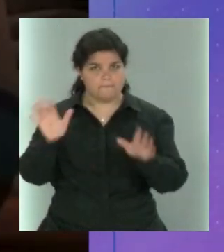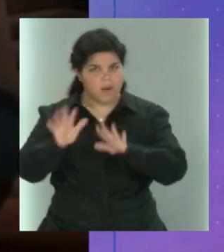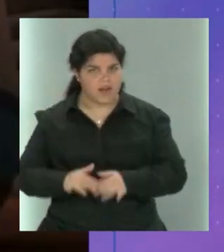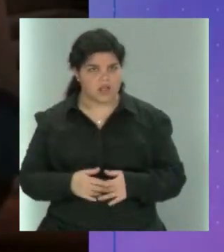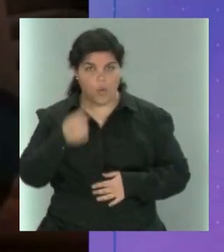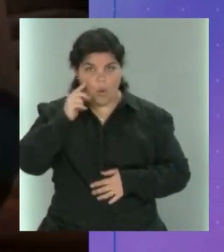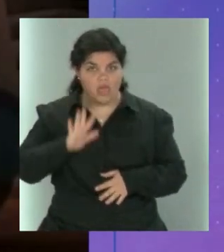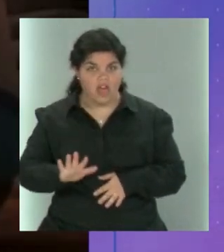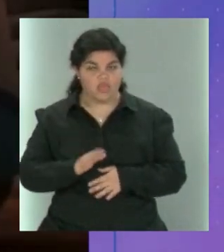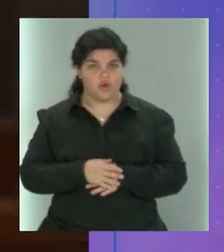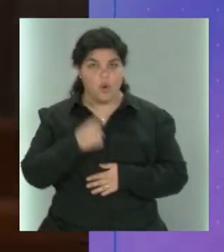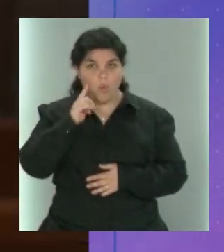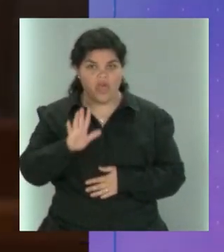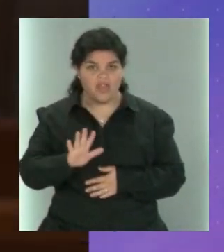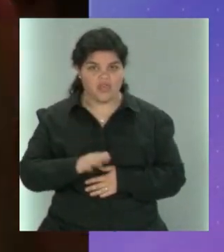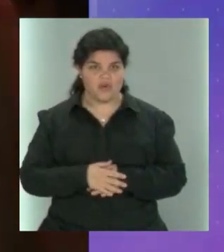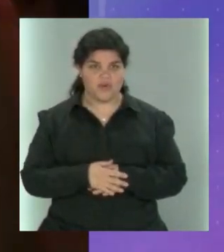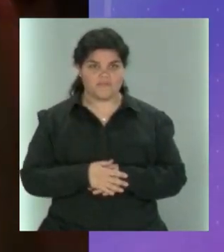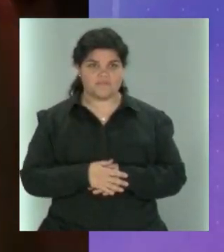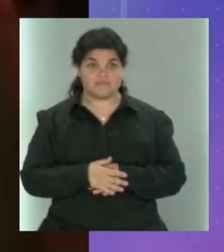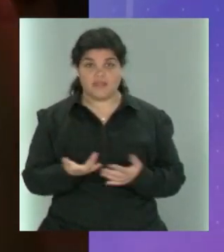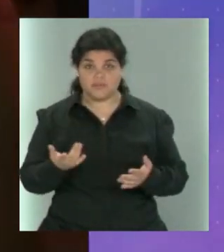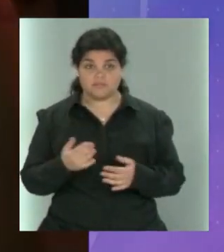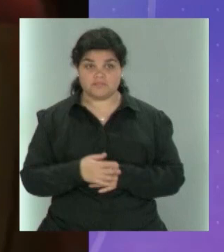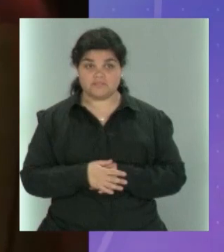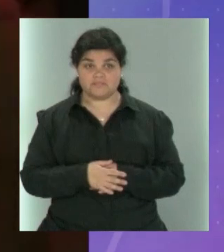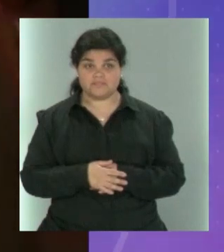con mis pies. Mis pies están locos. ¿Qué me ves?